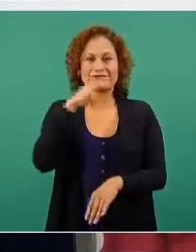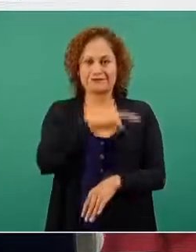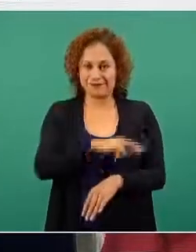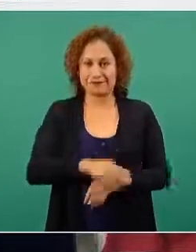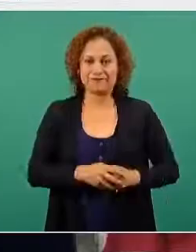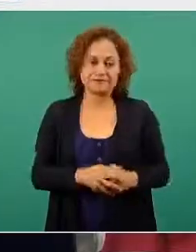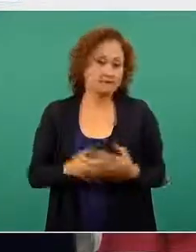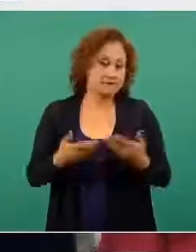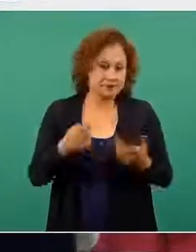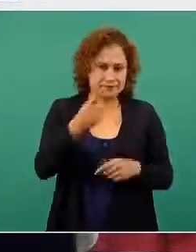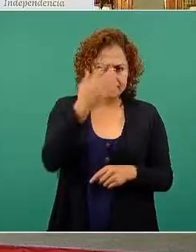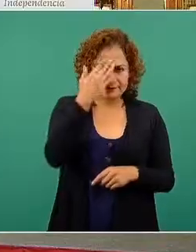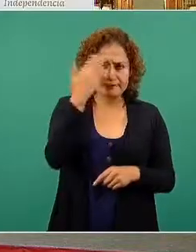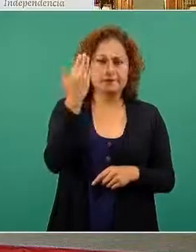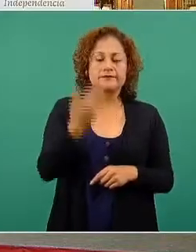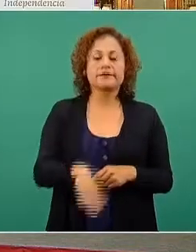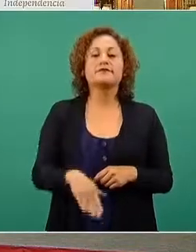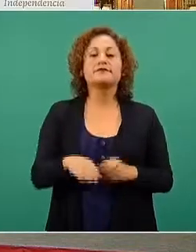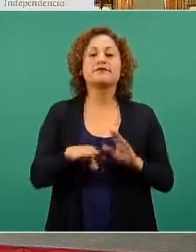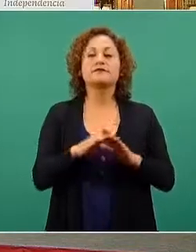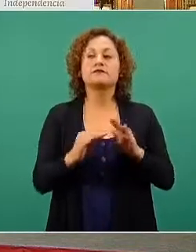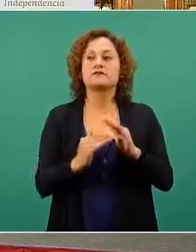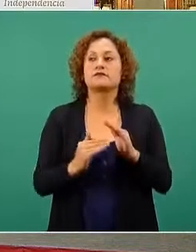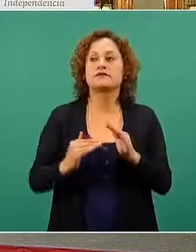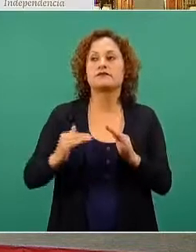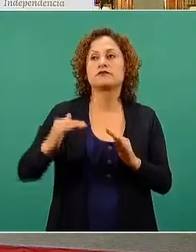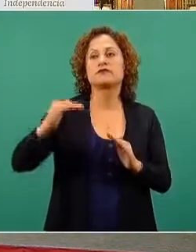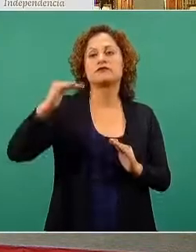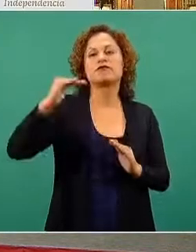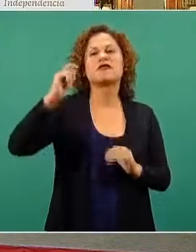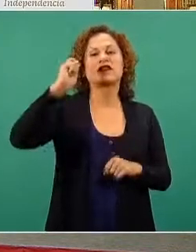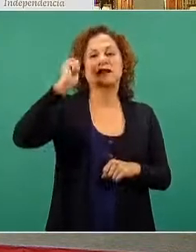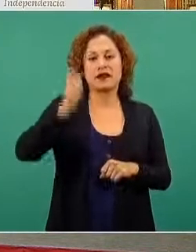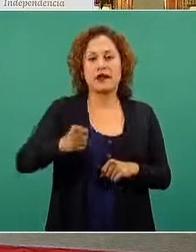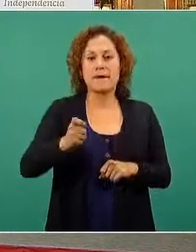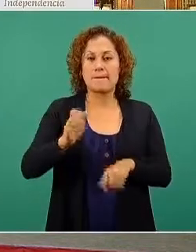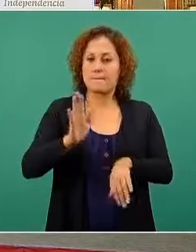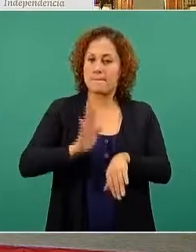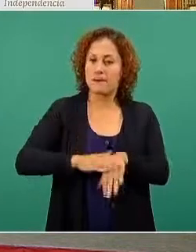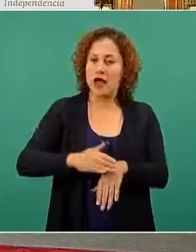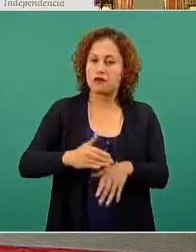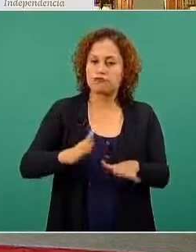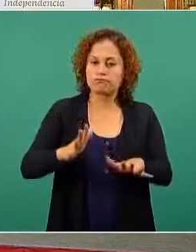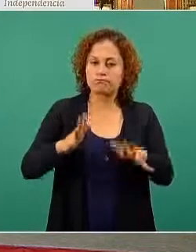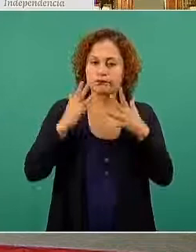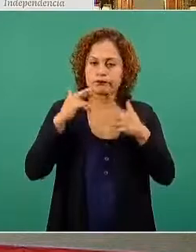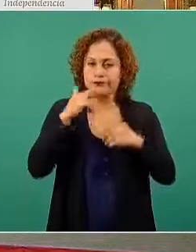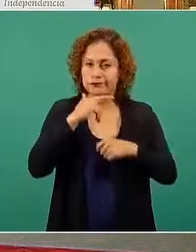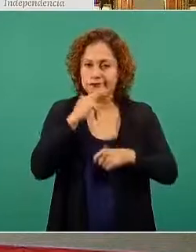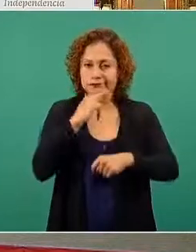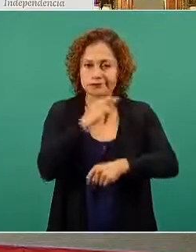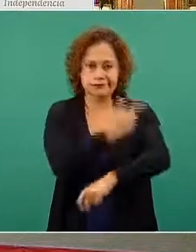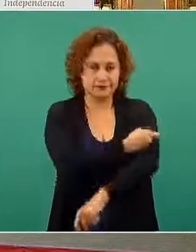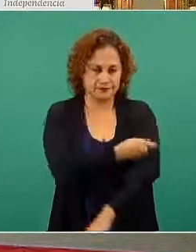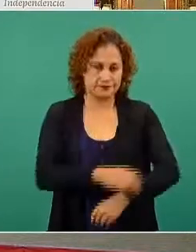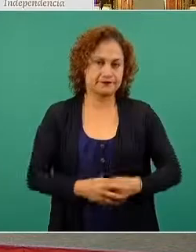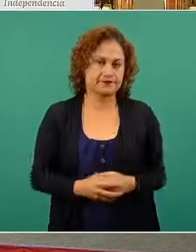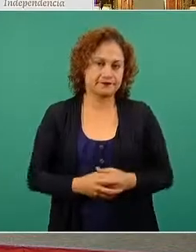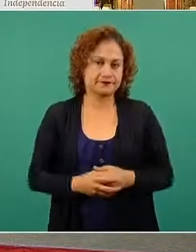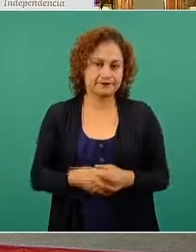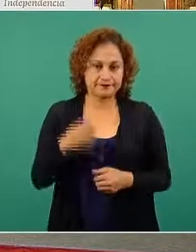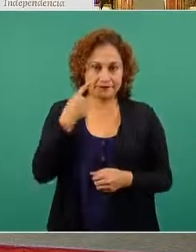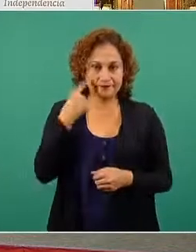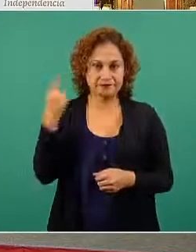más inclinada hacia arriba está esta línea, quiere decir que estamos vacunando a mayor velocidad. Esto es lo que se ve justamente